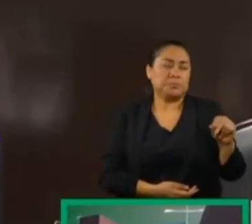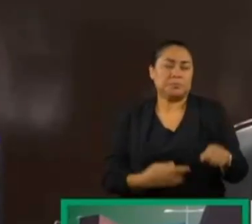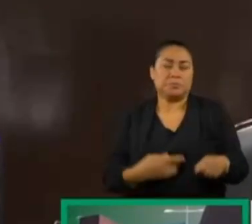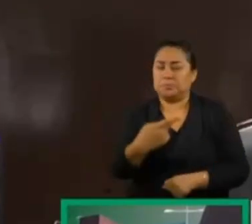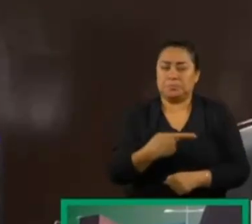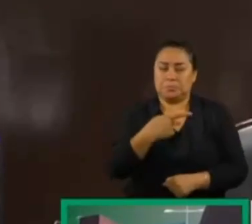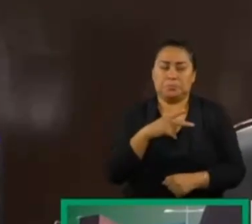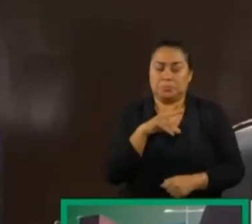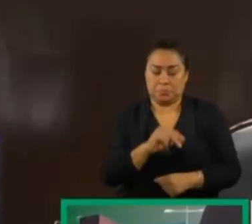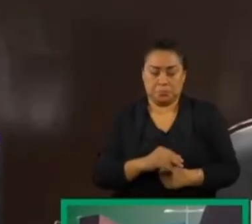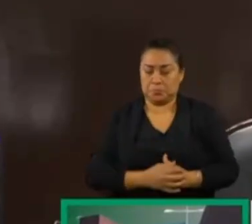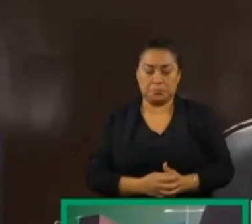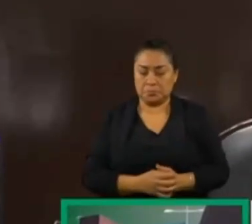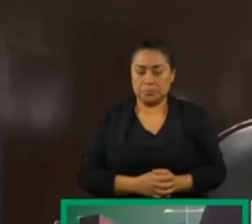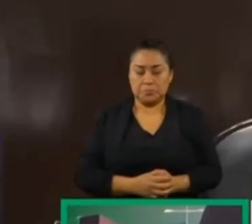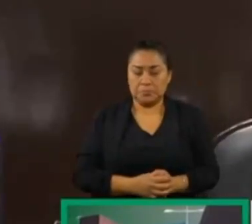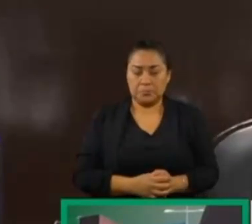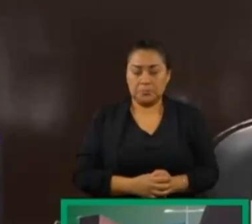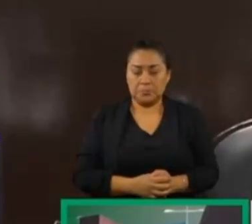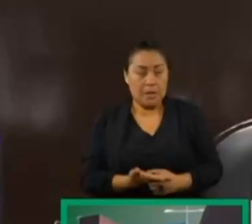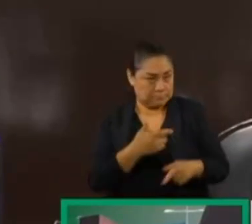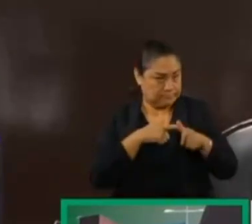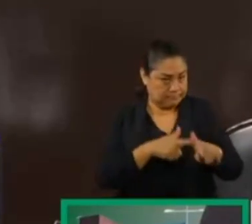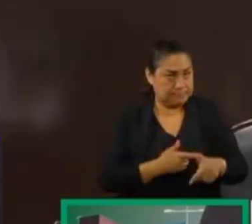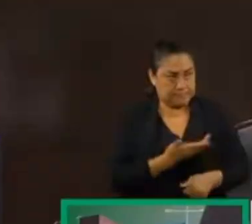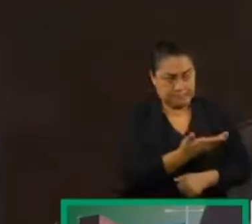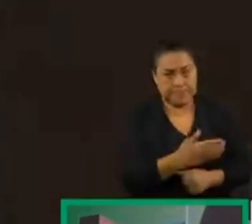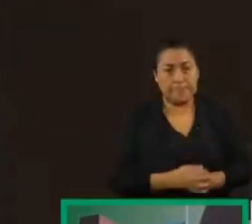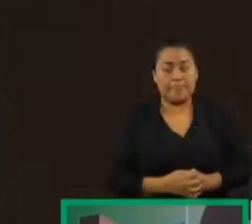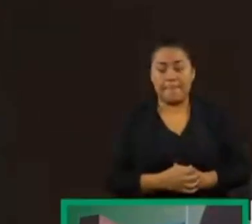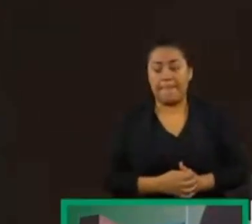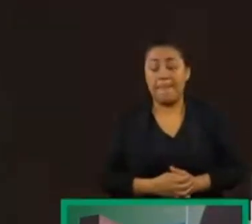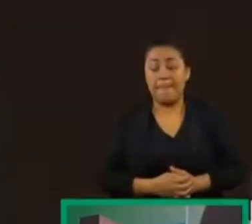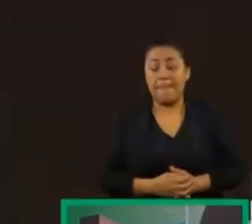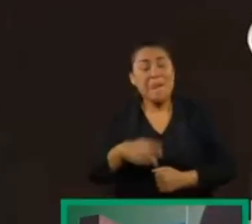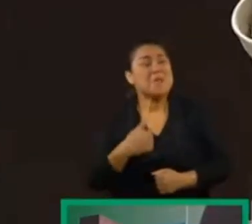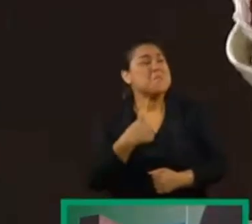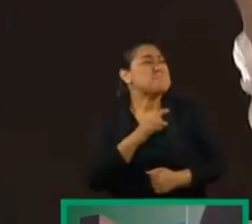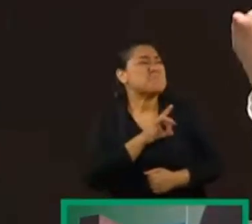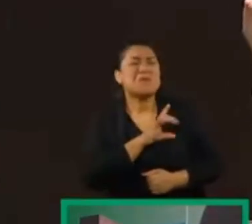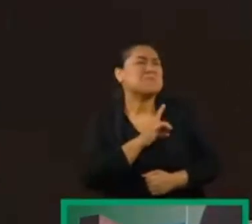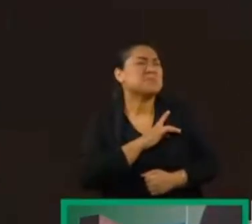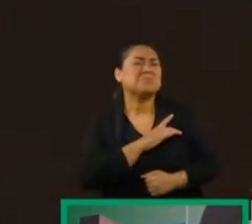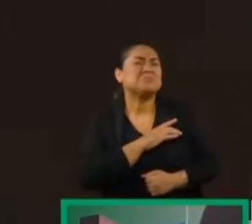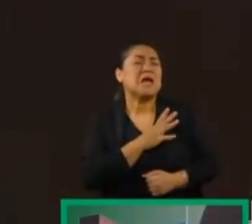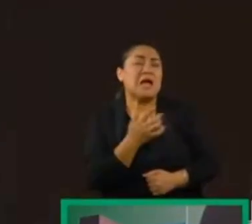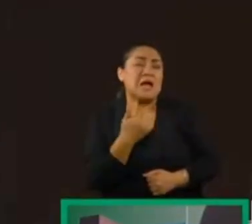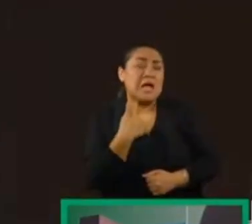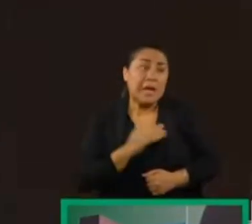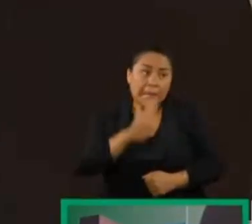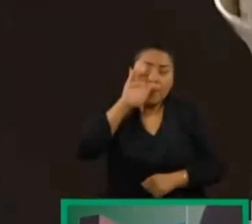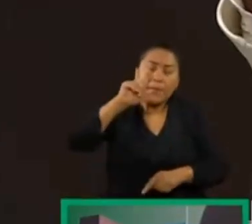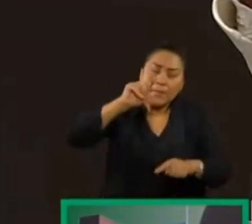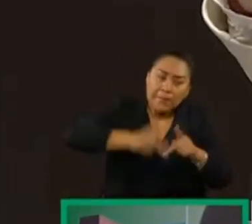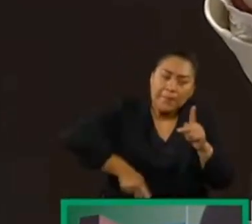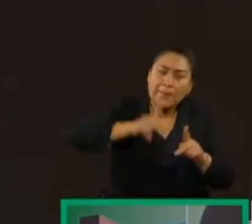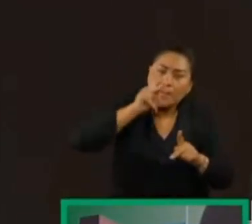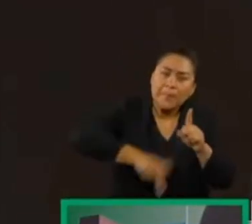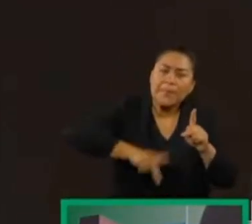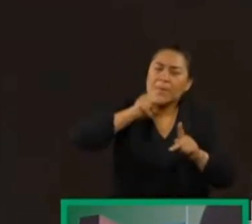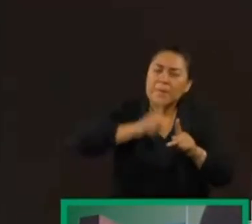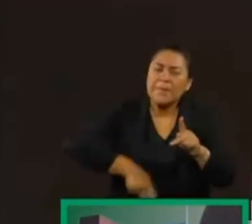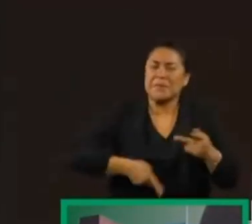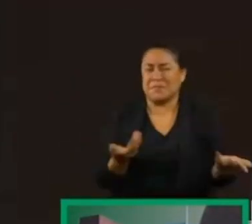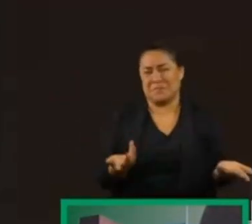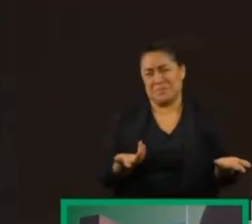No acepta la pregunta, diputada. Continúe, diputada. No, es que no es miedo, sino que interrumpen las participaciones y les damos